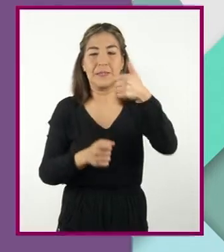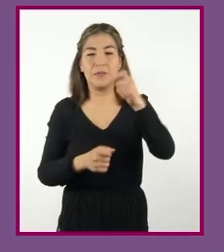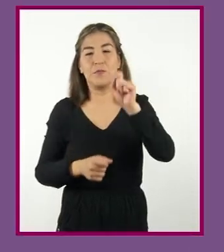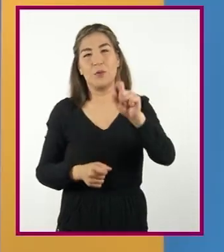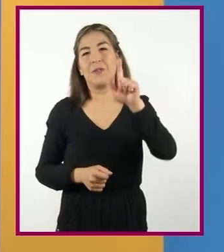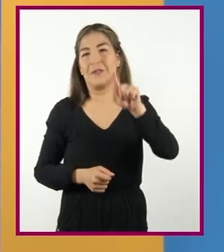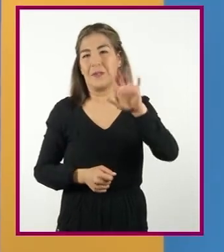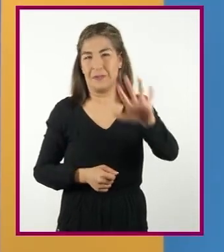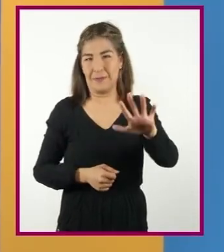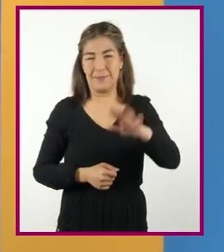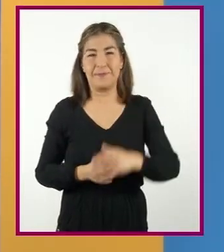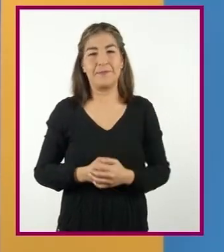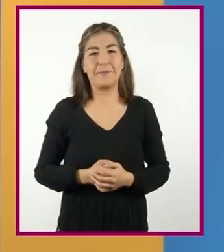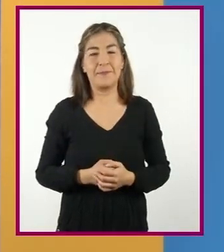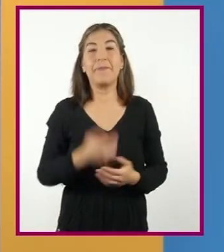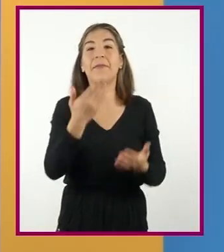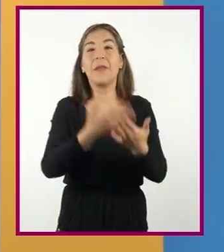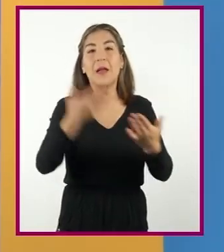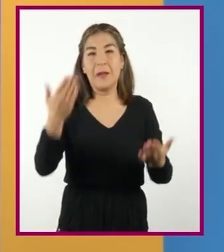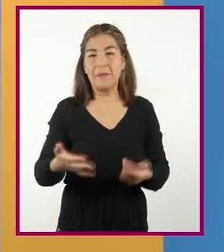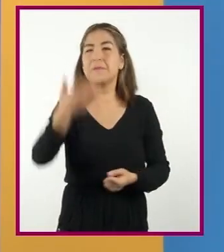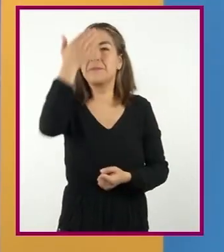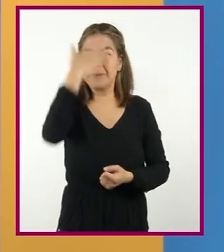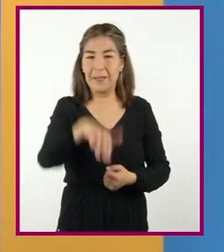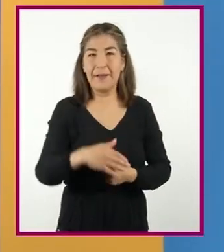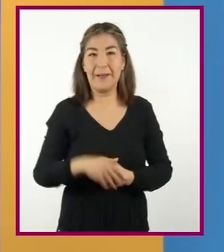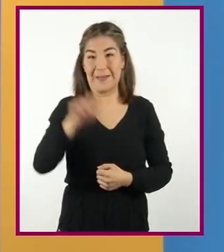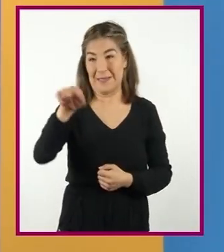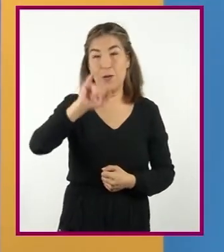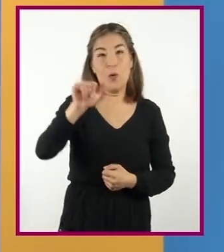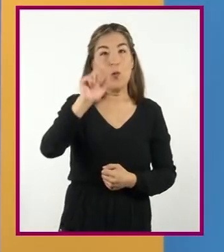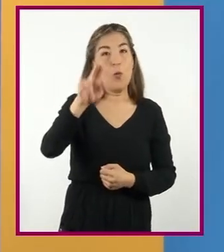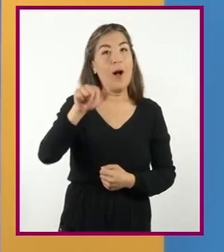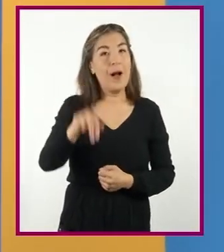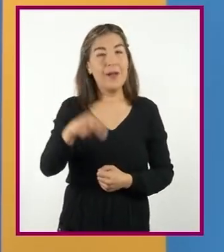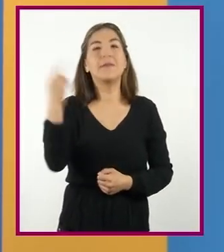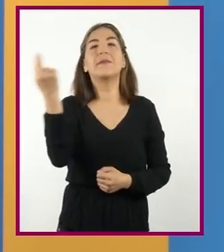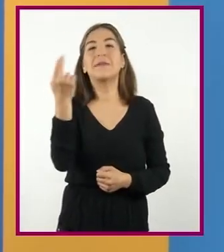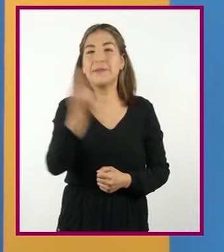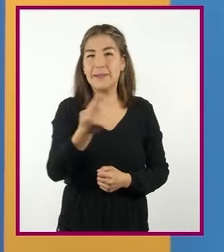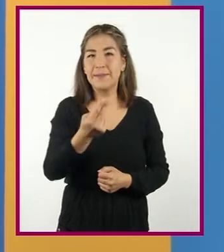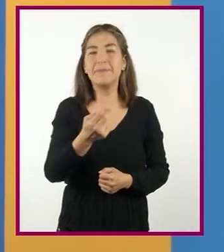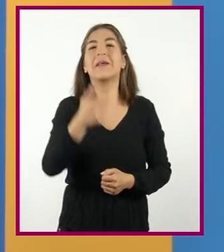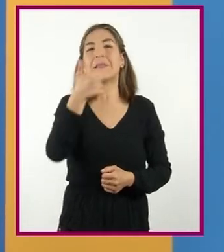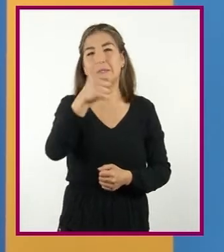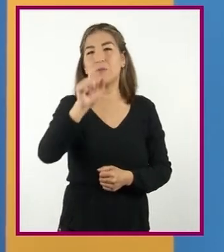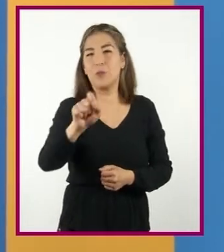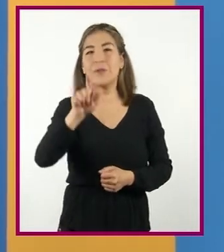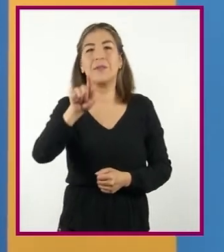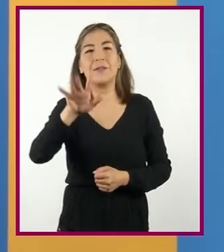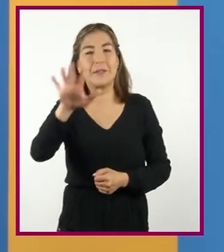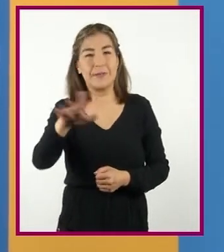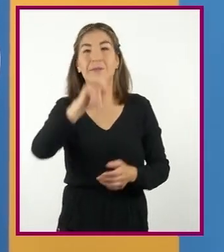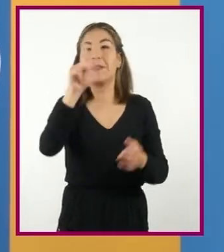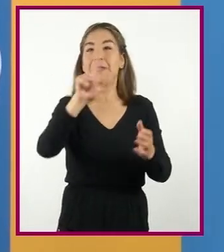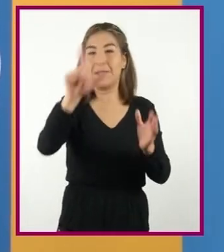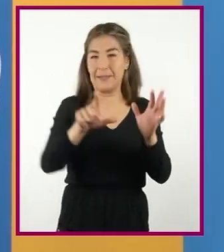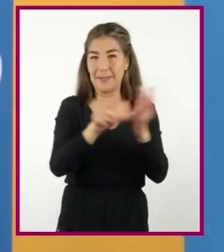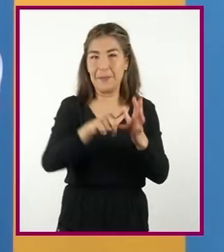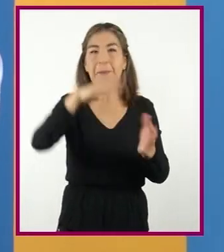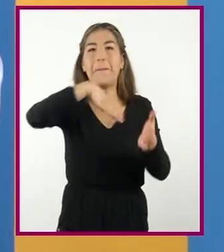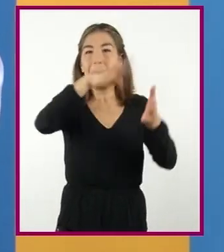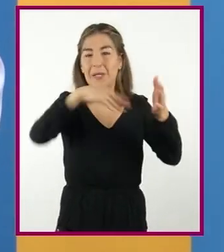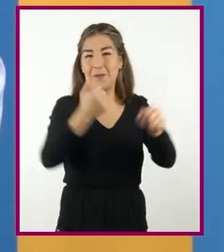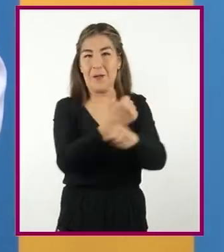6.75. Ahora sabemos que Juan Carlos necesita 6.75 litros de pintura azul